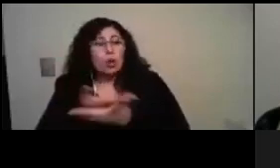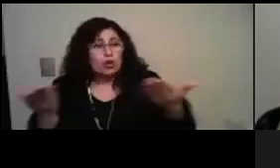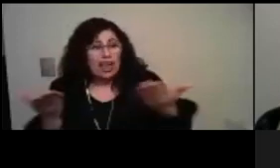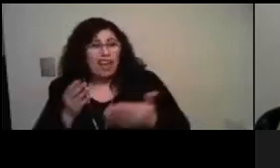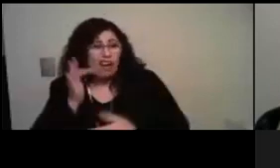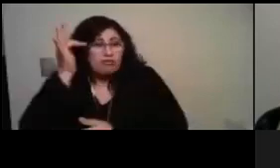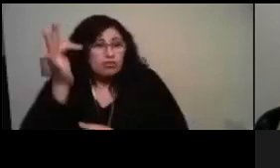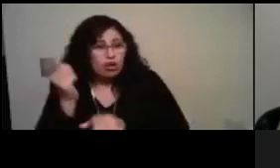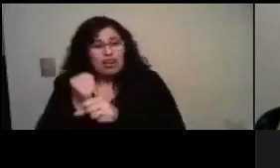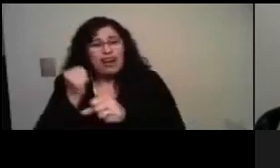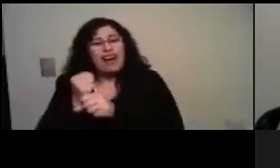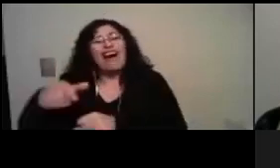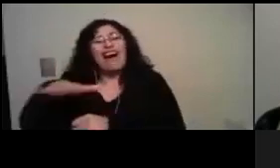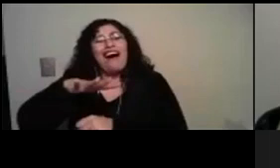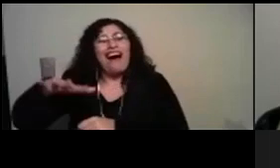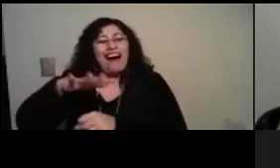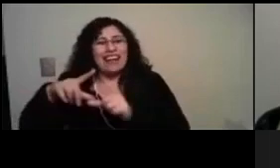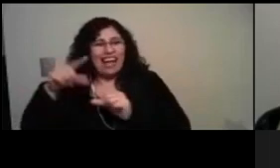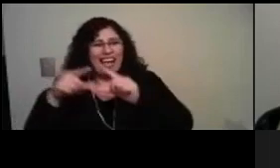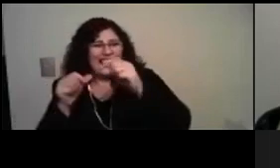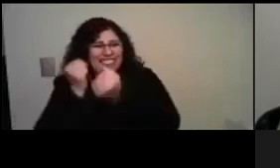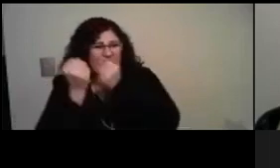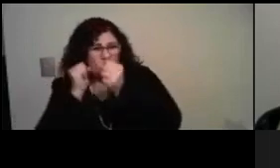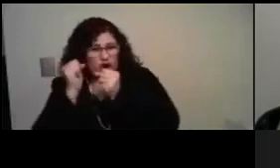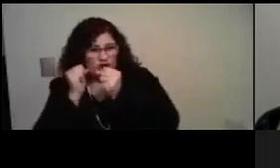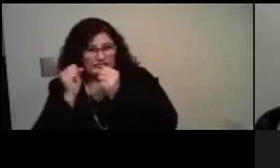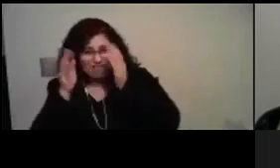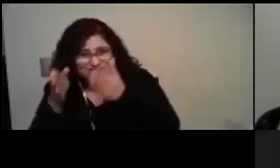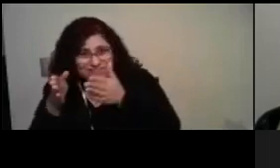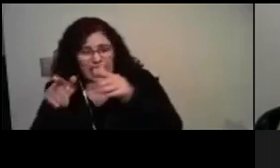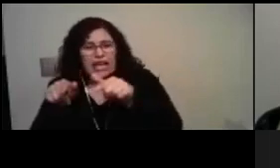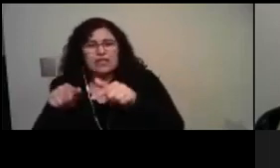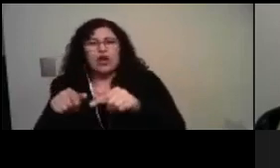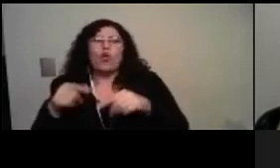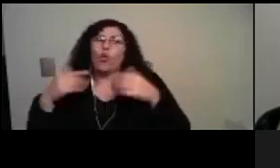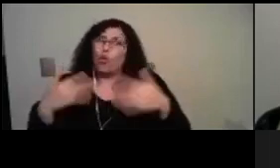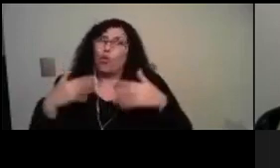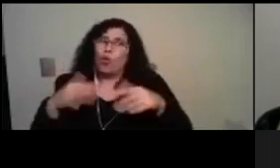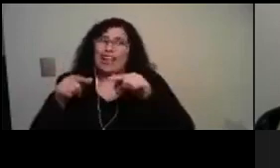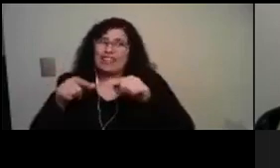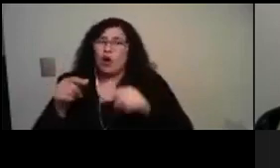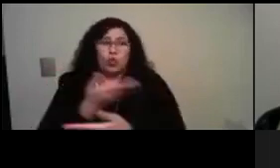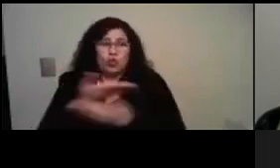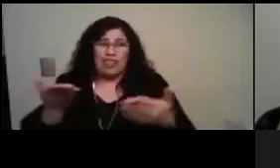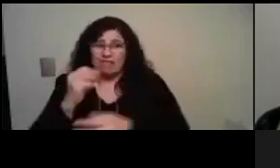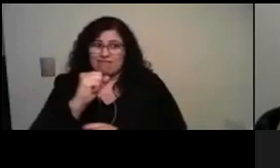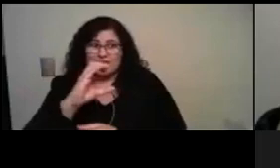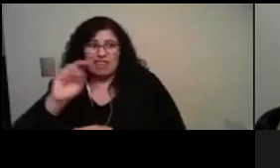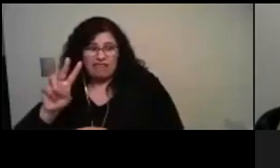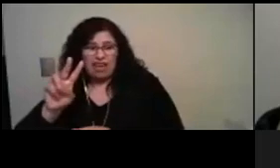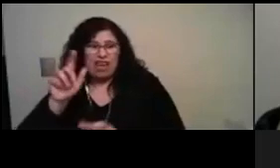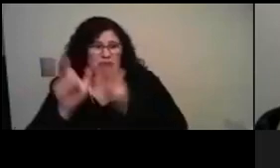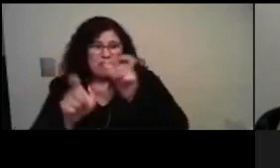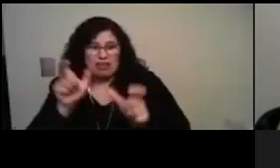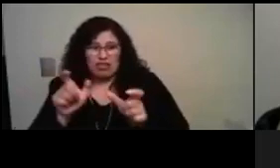neurológica, sí o sí, esta va a ser el gran grueso de población que van a tener que ver, personas con